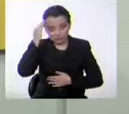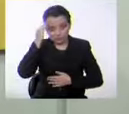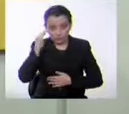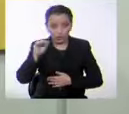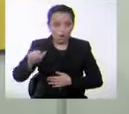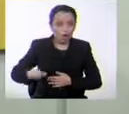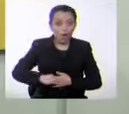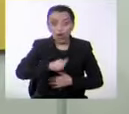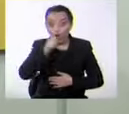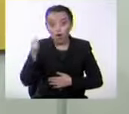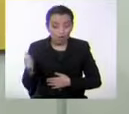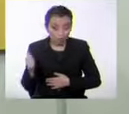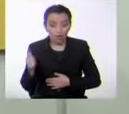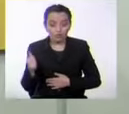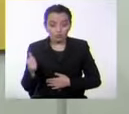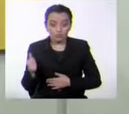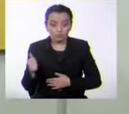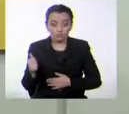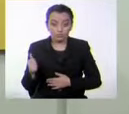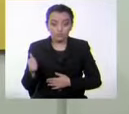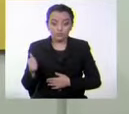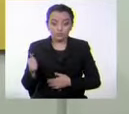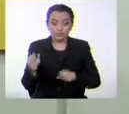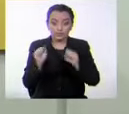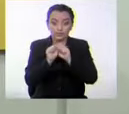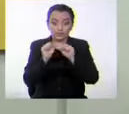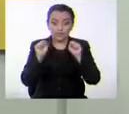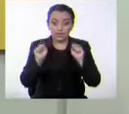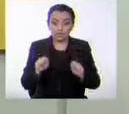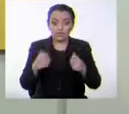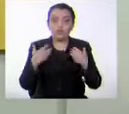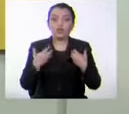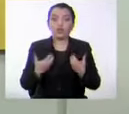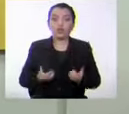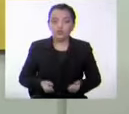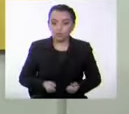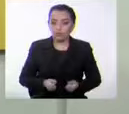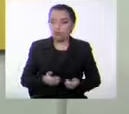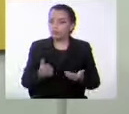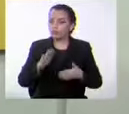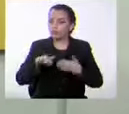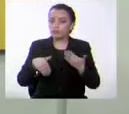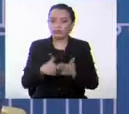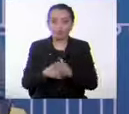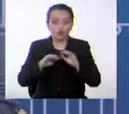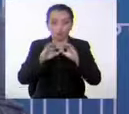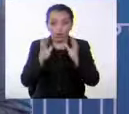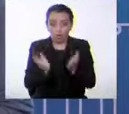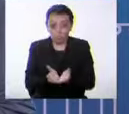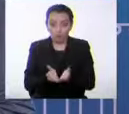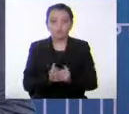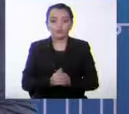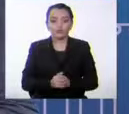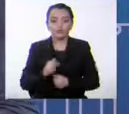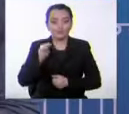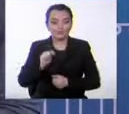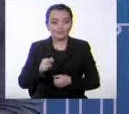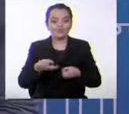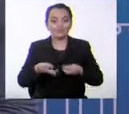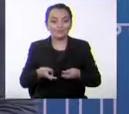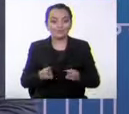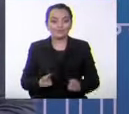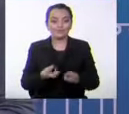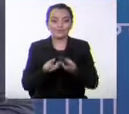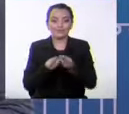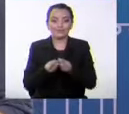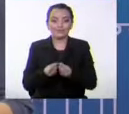tipos u otros sistemas de gobiernos a lo largo de todo el mundo. Muy bien, de esta forma nosotros vamos concluyendo la clase